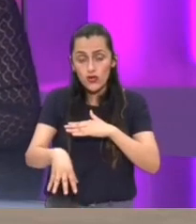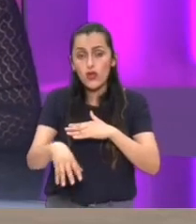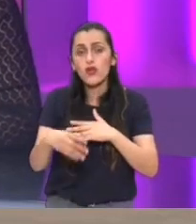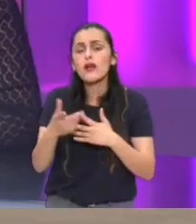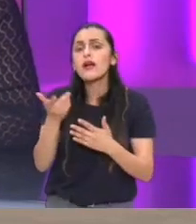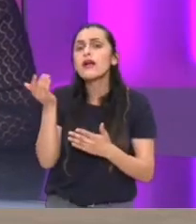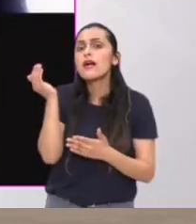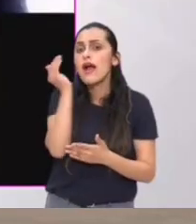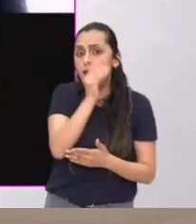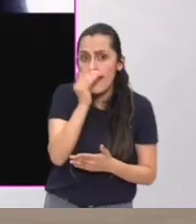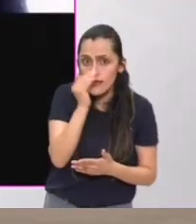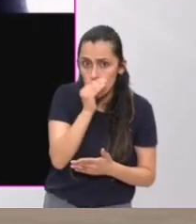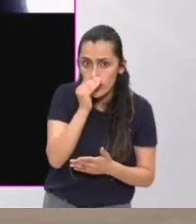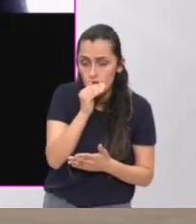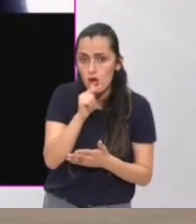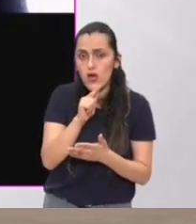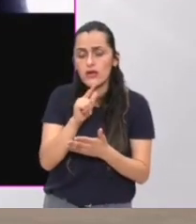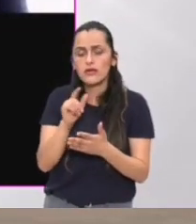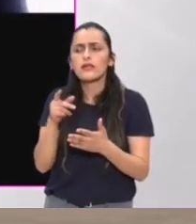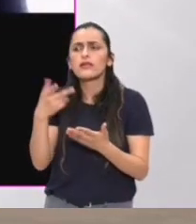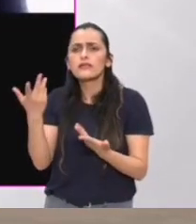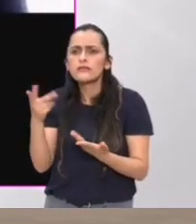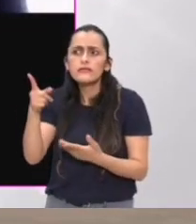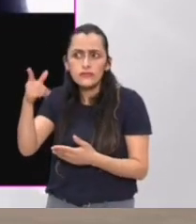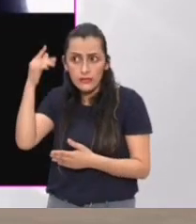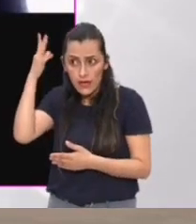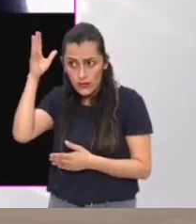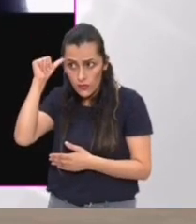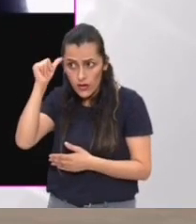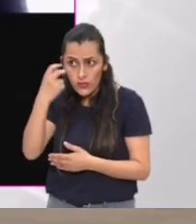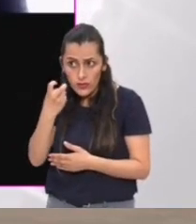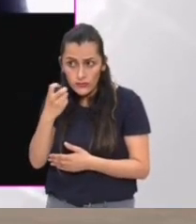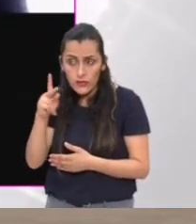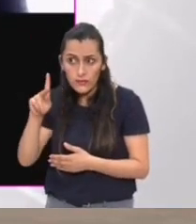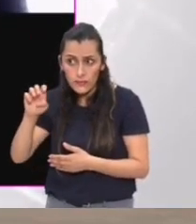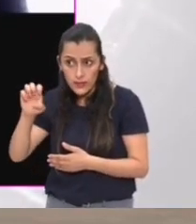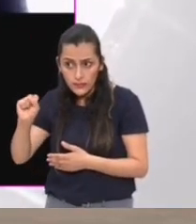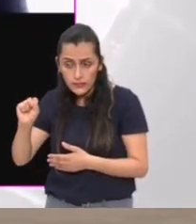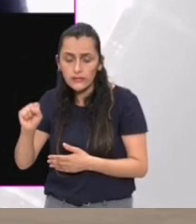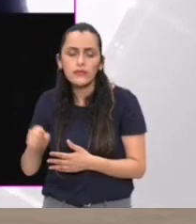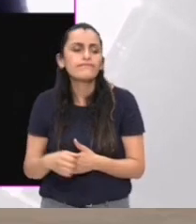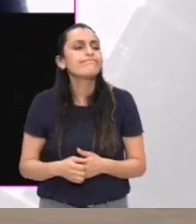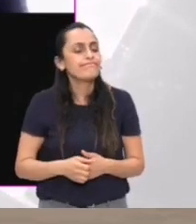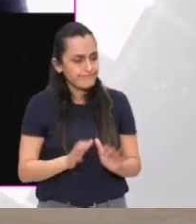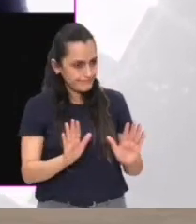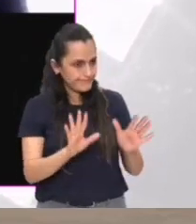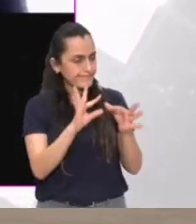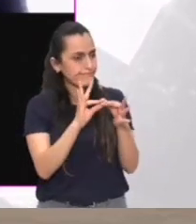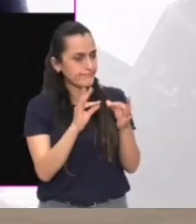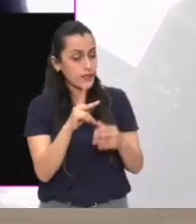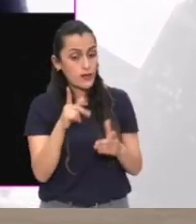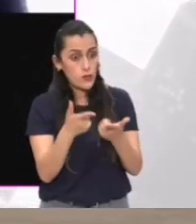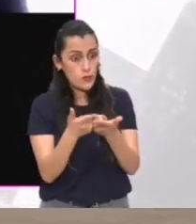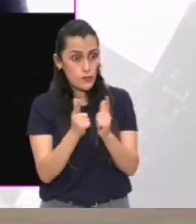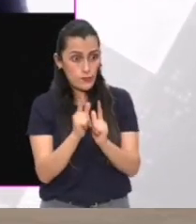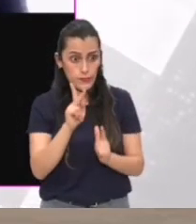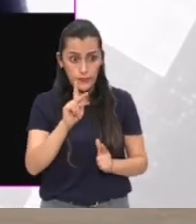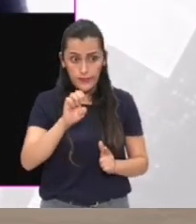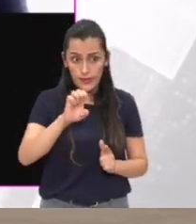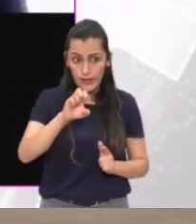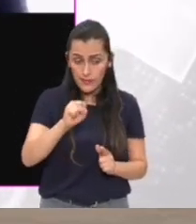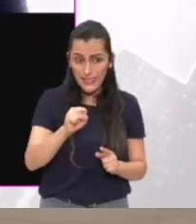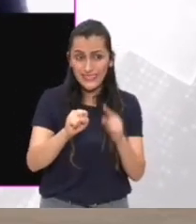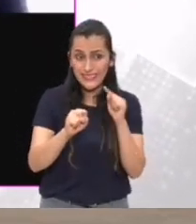este sentido? Bueno, lo más importante, para el PES el factor fundamental es que esté bien la sociedad, porque la salud es un